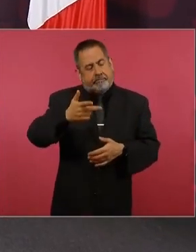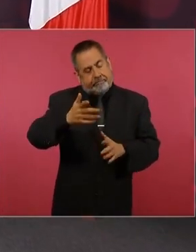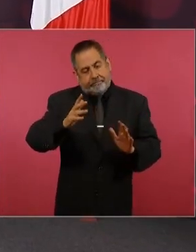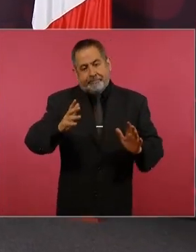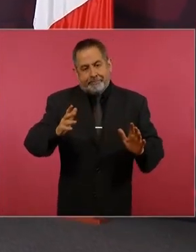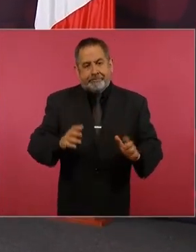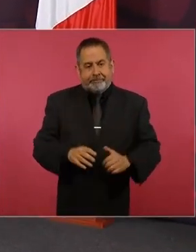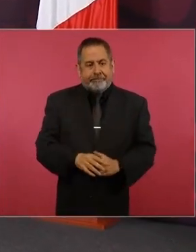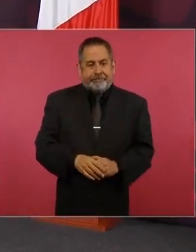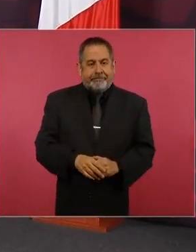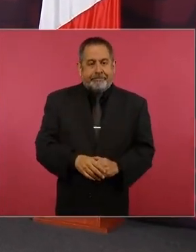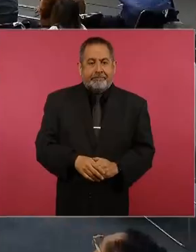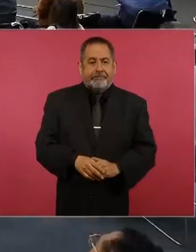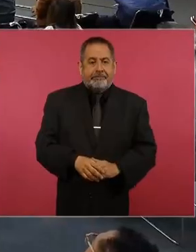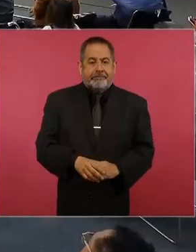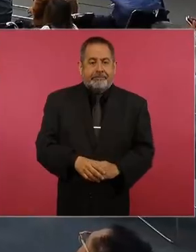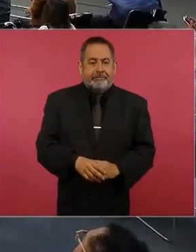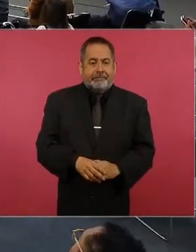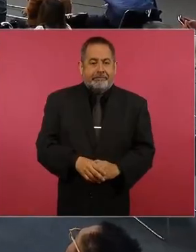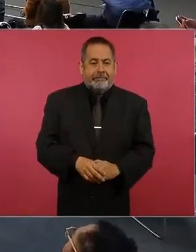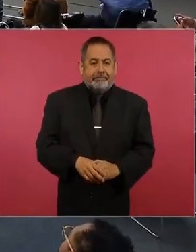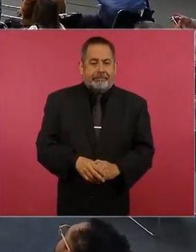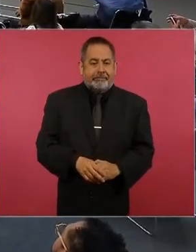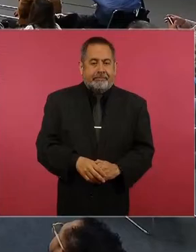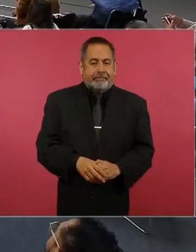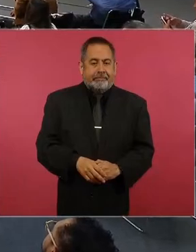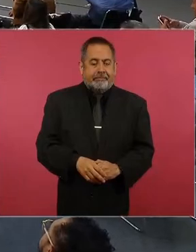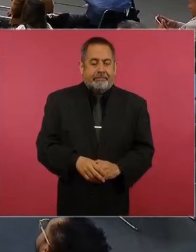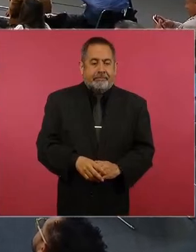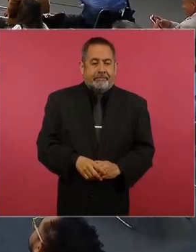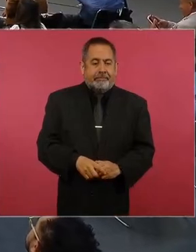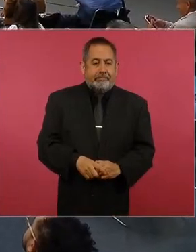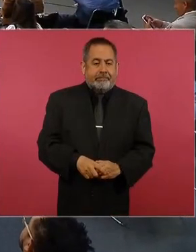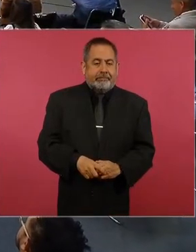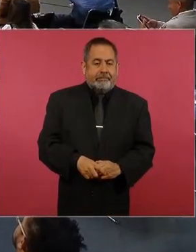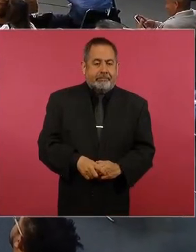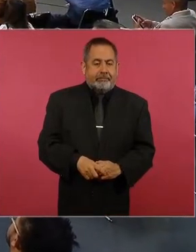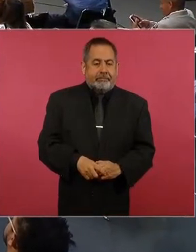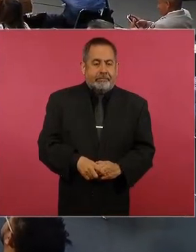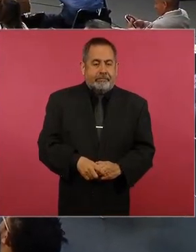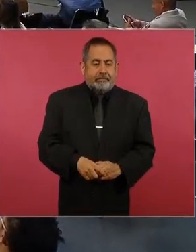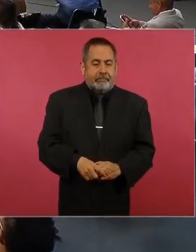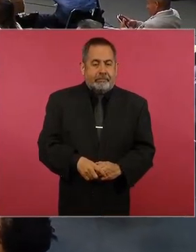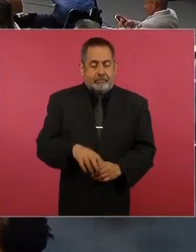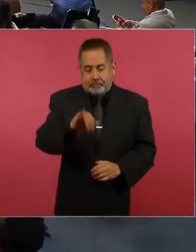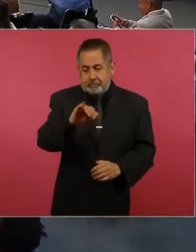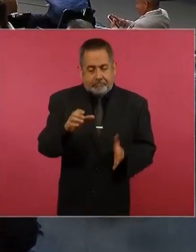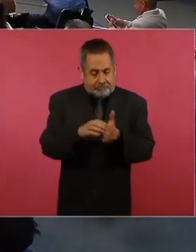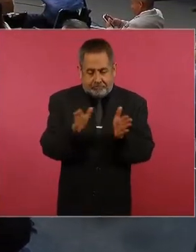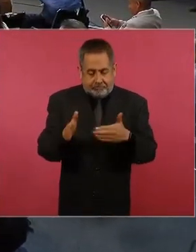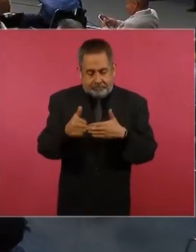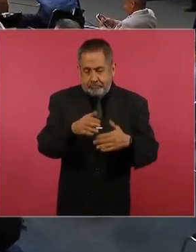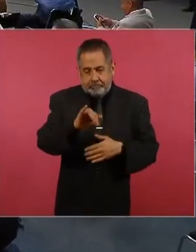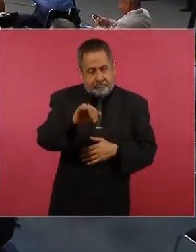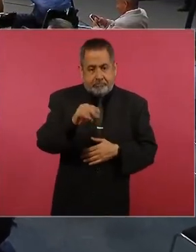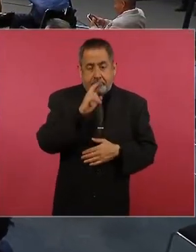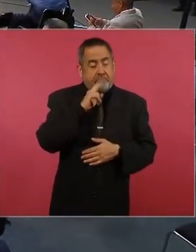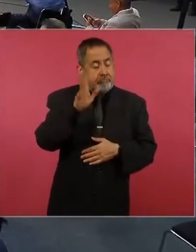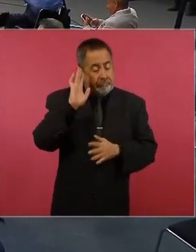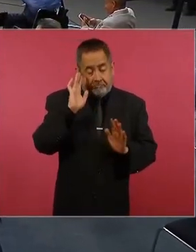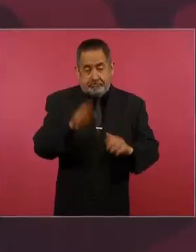Ya recibí noticias que en varias partes del país los papás quieren hacer la cajita. La cajita, sí, sí. La cajita.